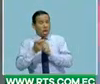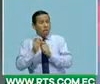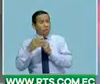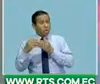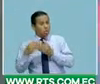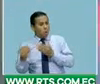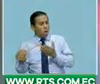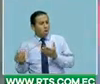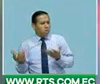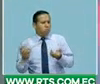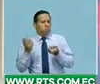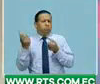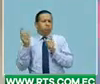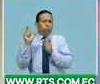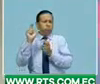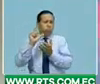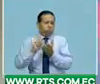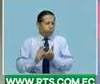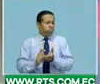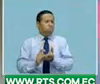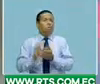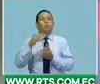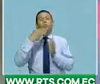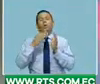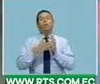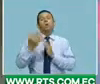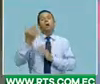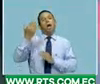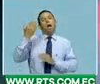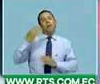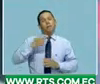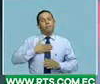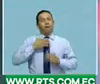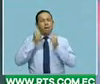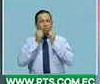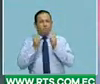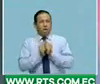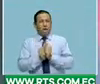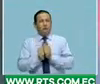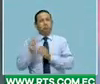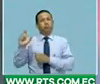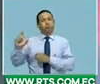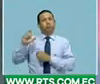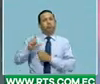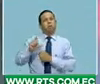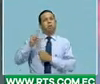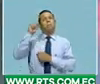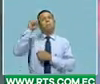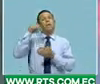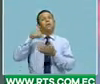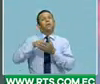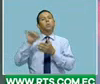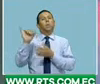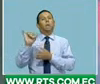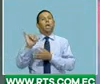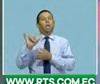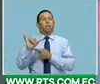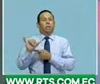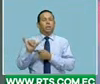abuelo me regaló y me transfirió 1000 sucres en acciones, que por el feriado bancario